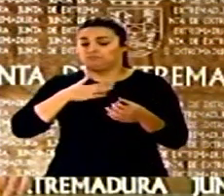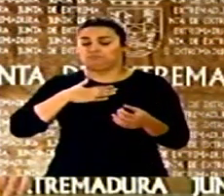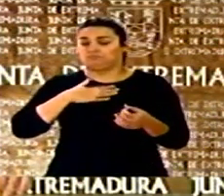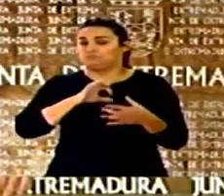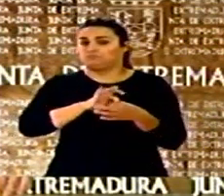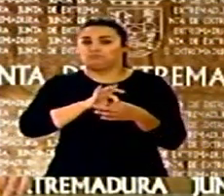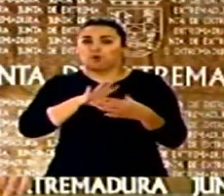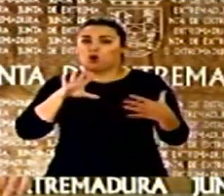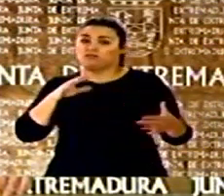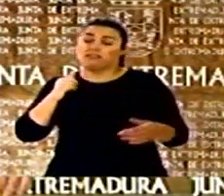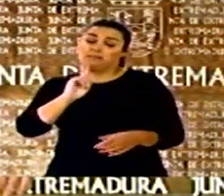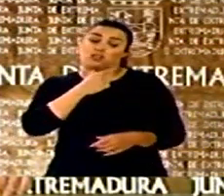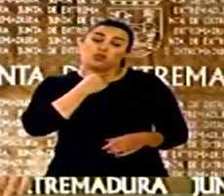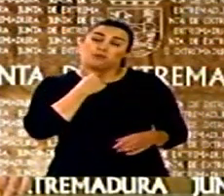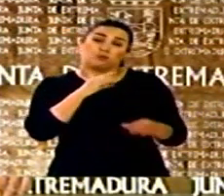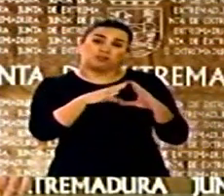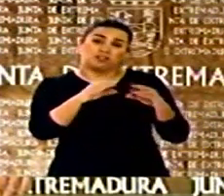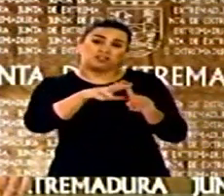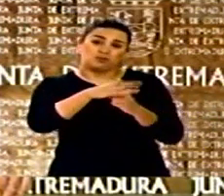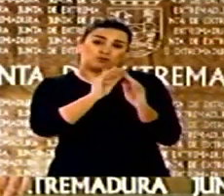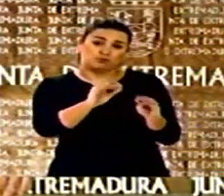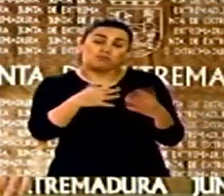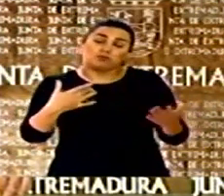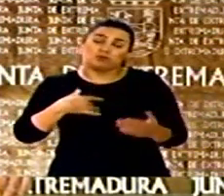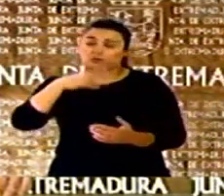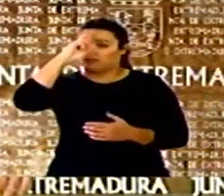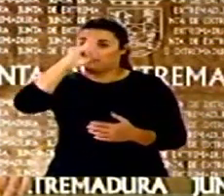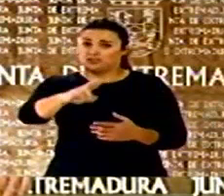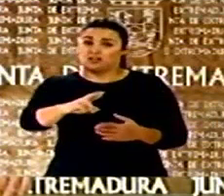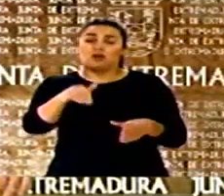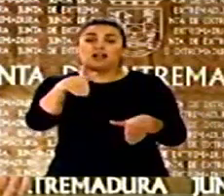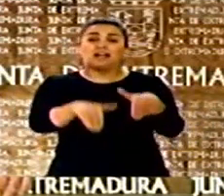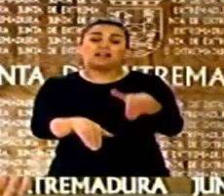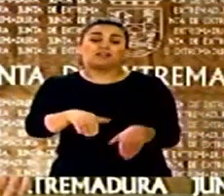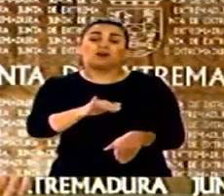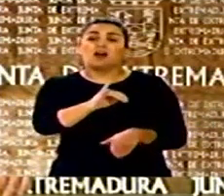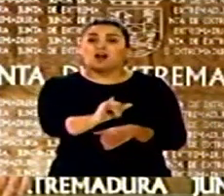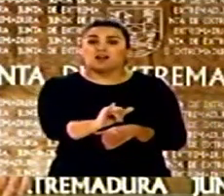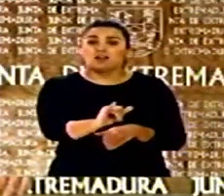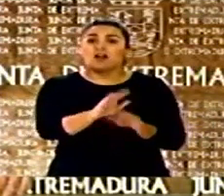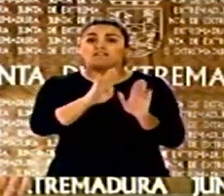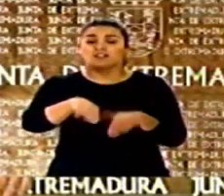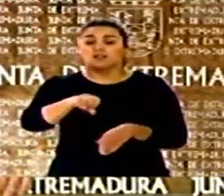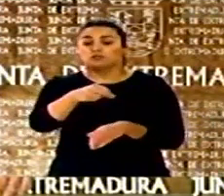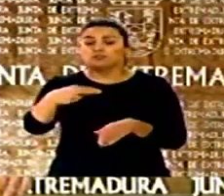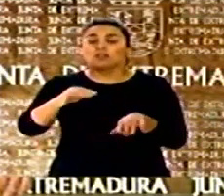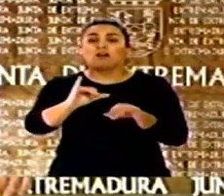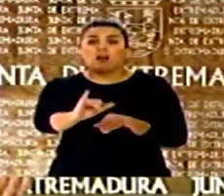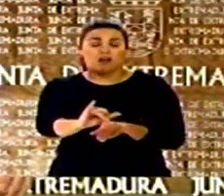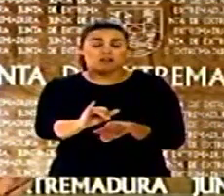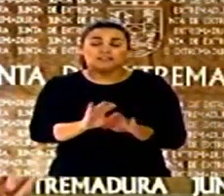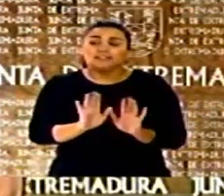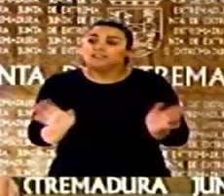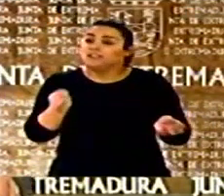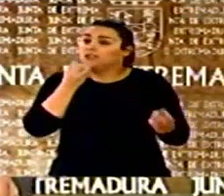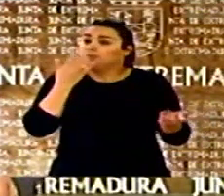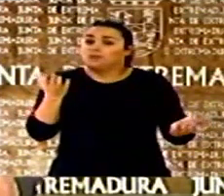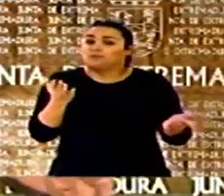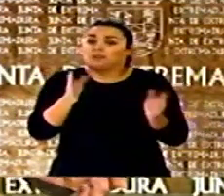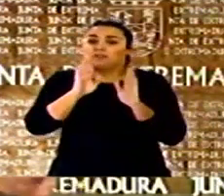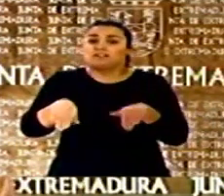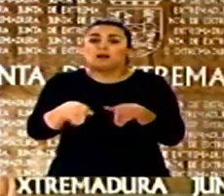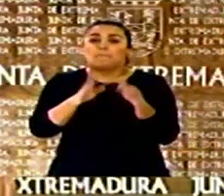van a acabar desapareciendo como sigan por este camino, ¿no? Pues se los van a comer Vox y Ciudadanos, como no sean conscientes de que su enemigo no